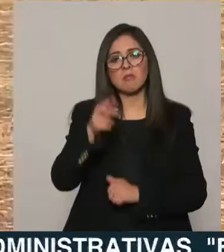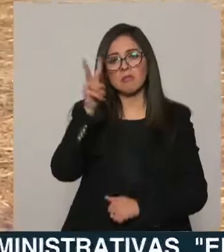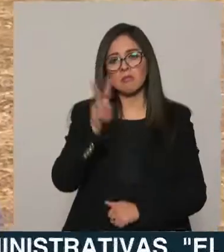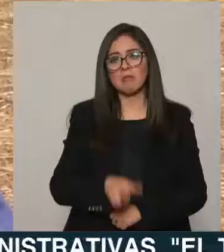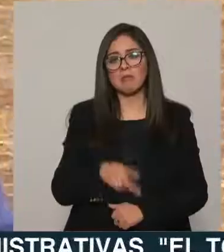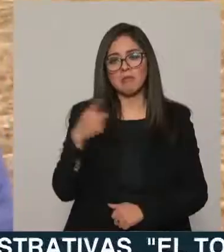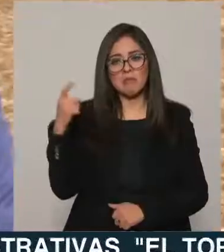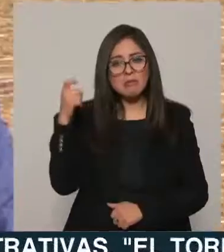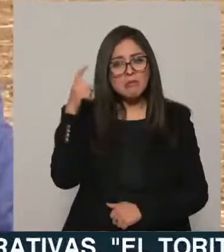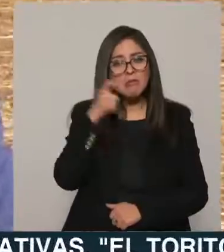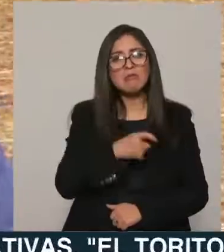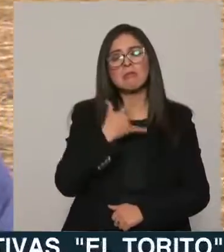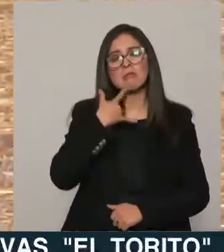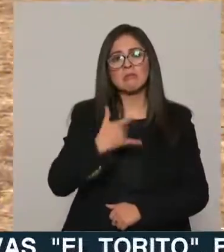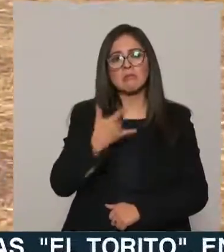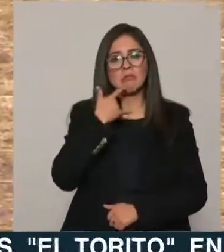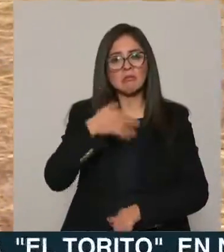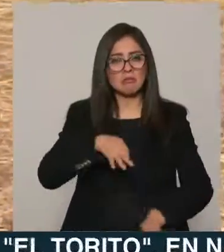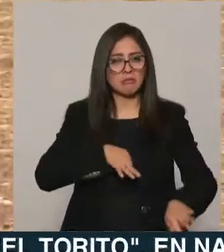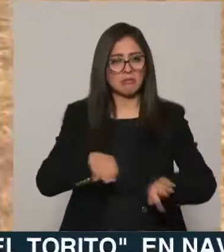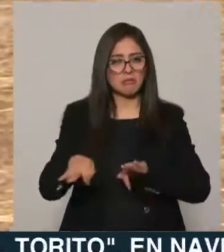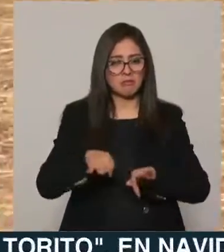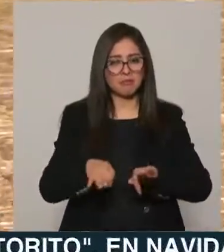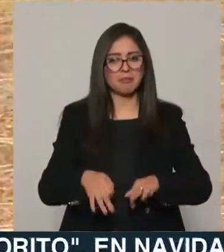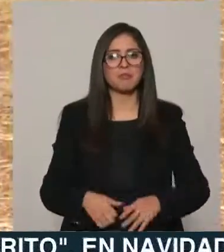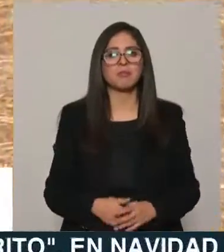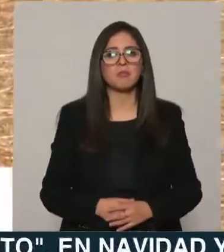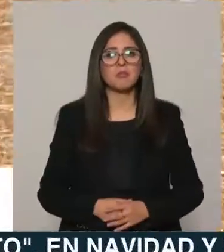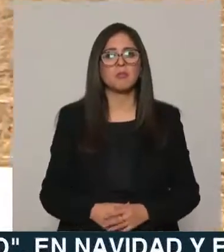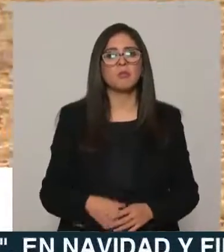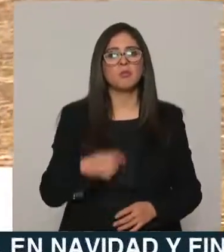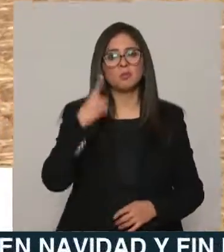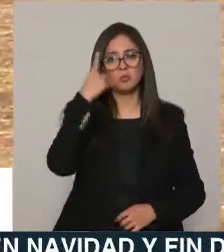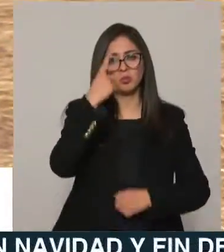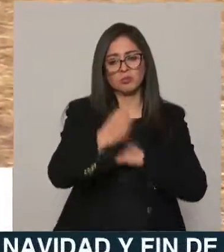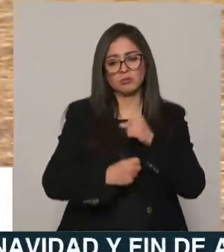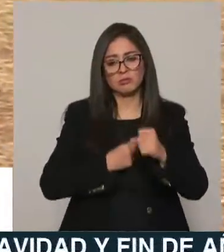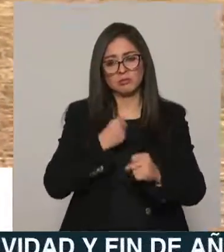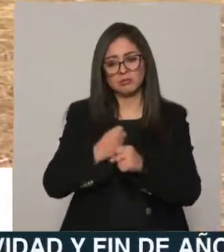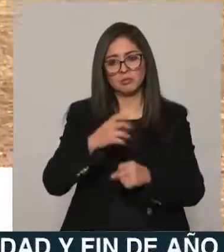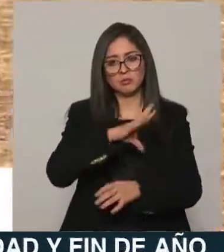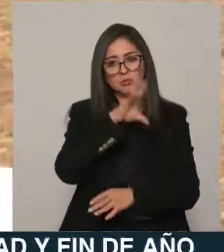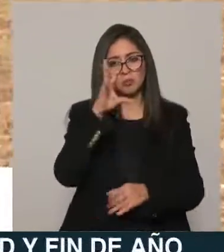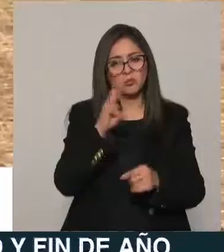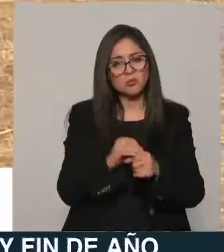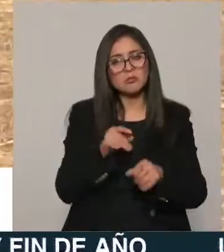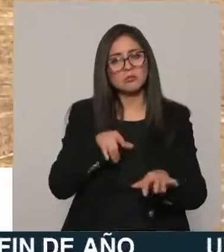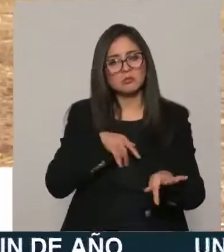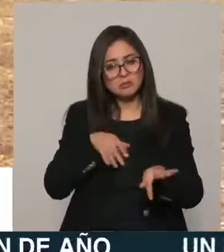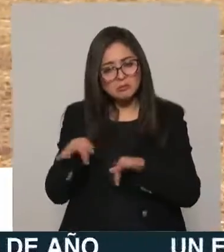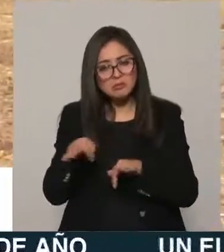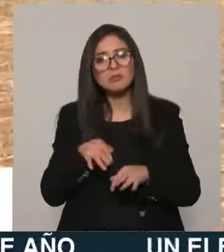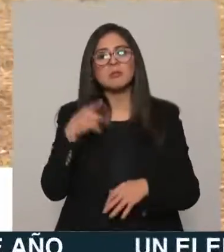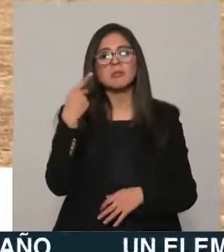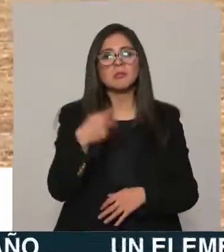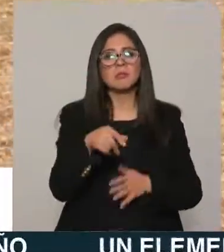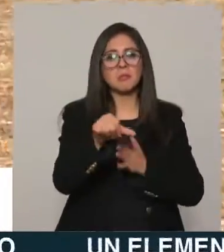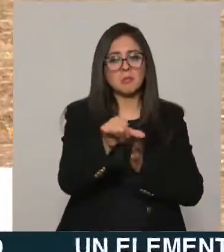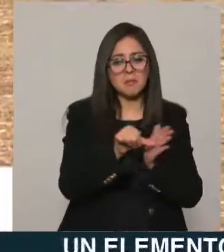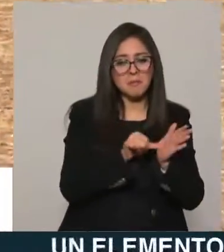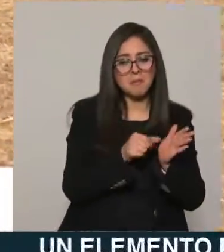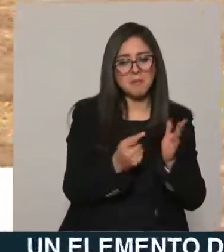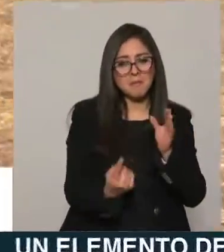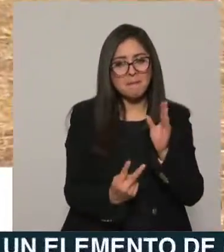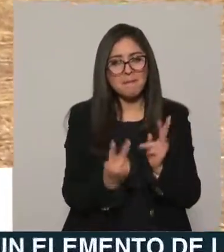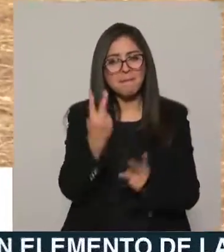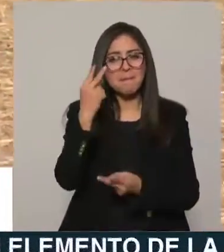esfuerzo. Sí, es todo un año de hacer labor. Nuestros meses de reforestación